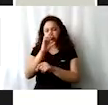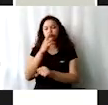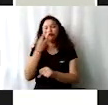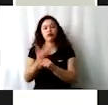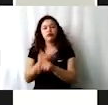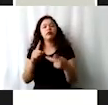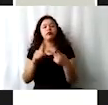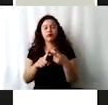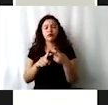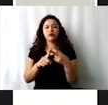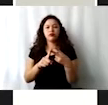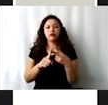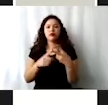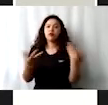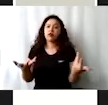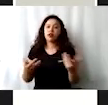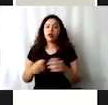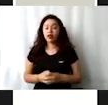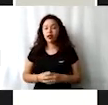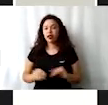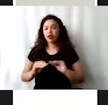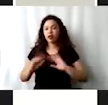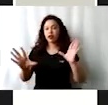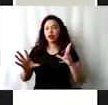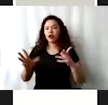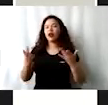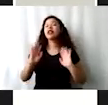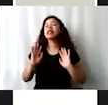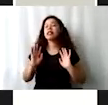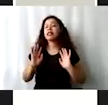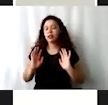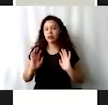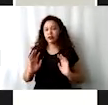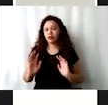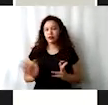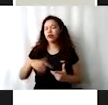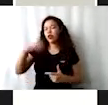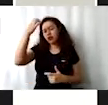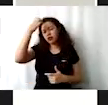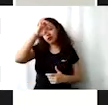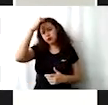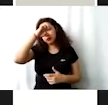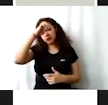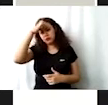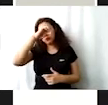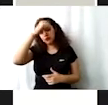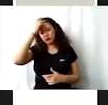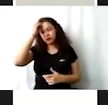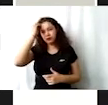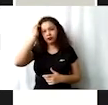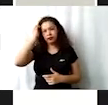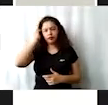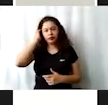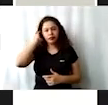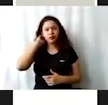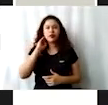responsabilidades. Y bueno, también ya una vez, pues con la experiencia, tú vas viendo cuáles son, pues tus